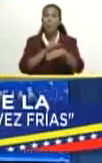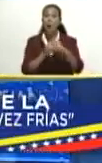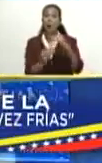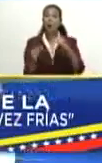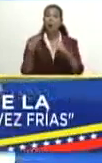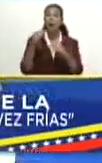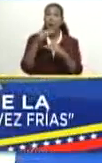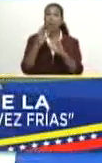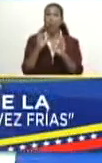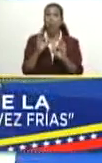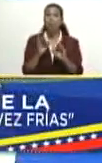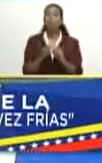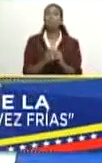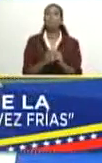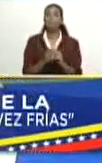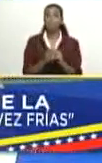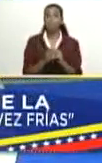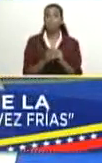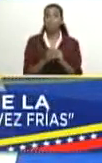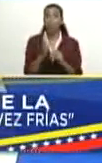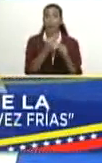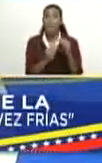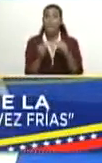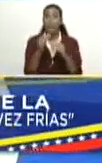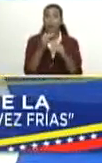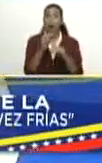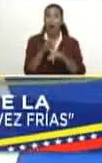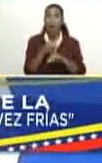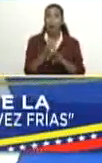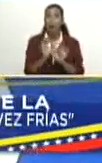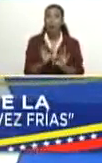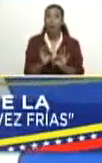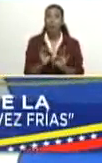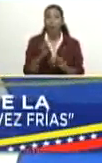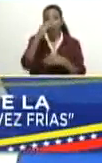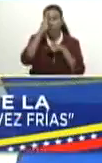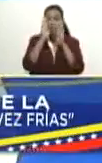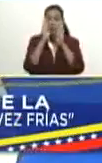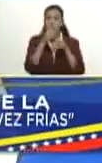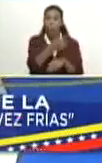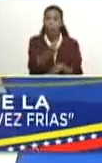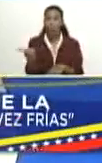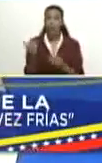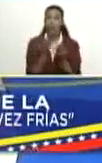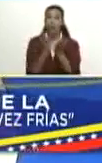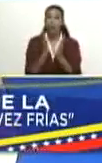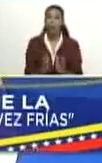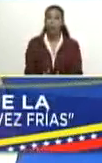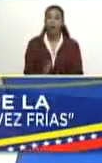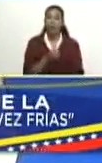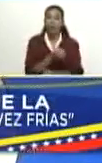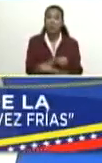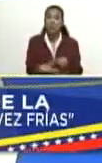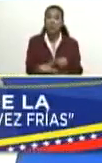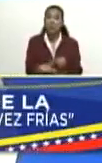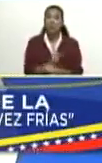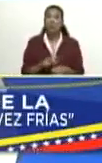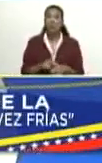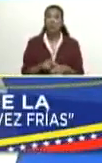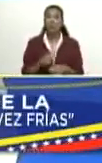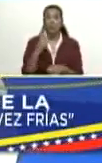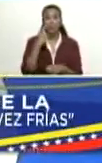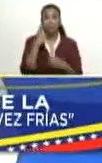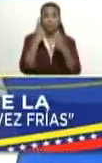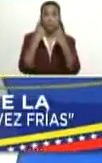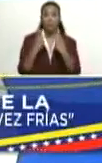vamos a abrir los siguientes posgrados. Atención a todos ustedes. Posgrados de oncología